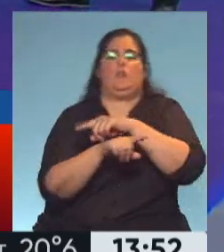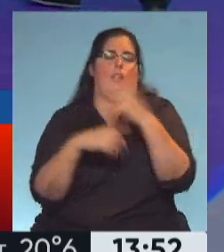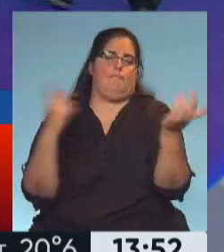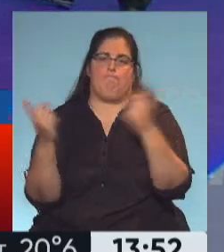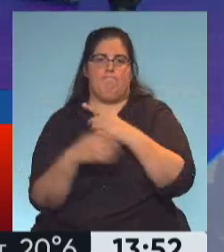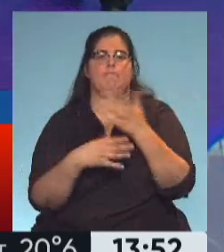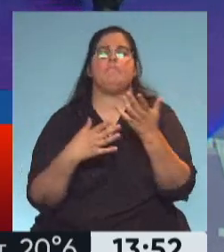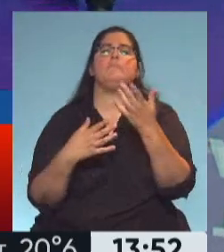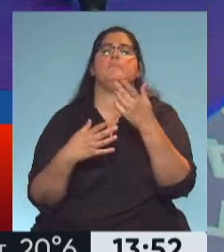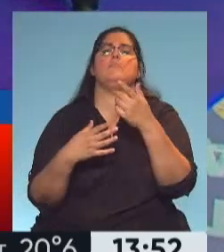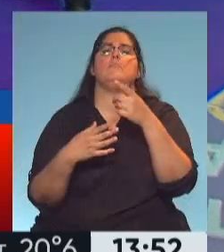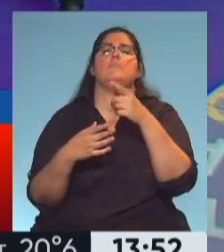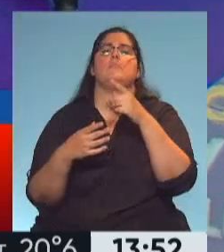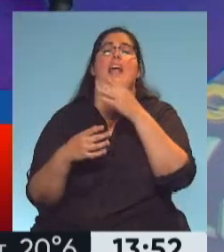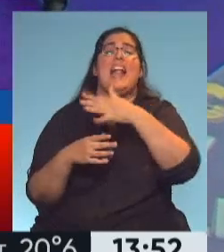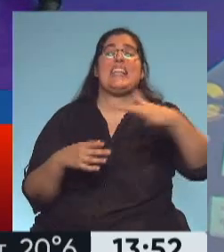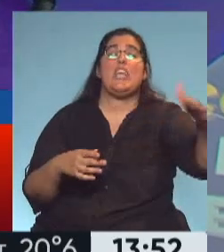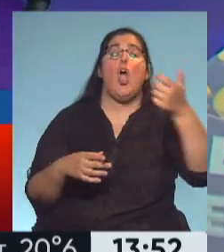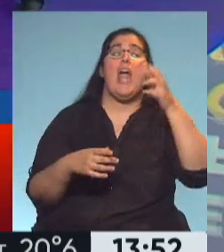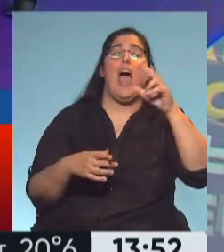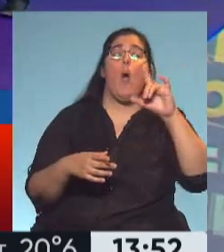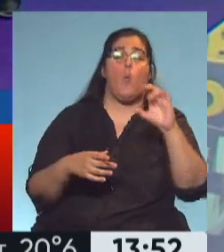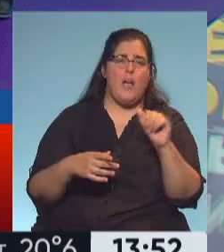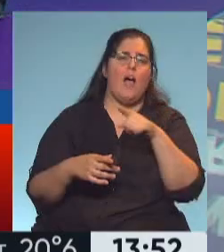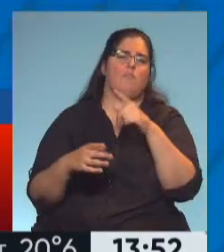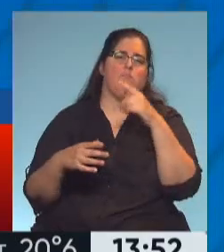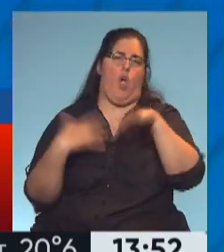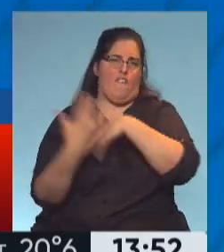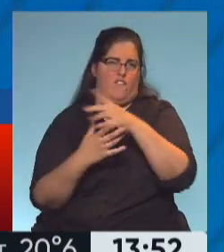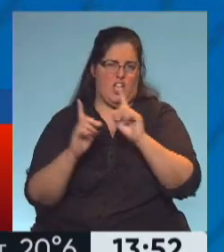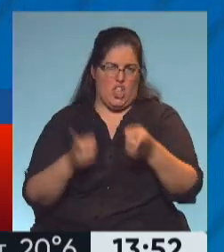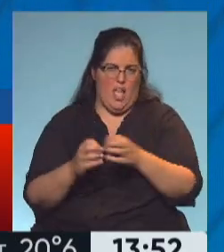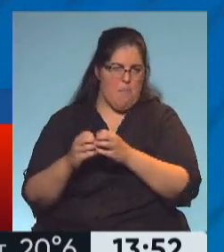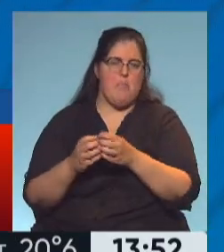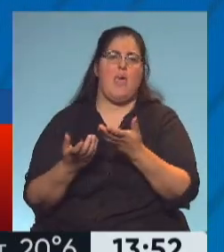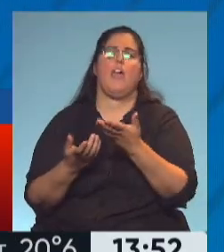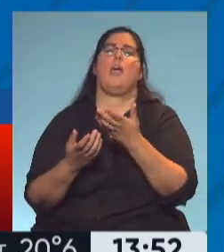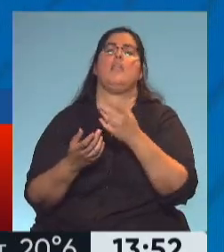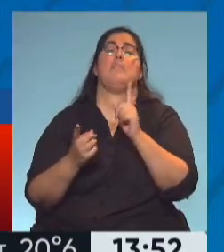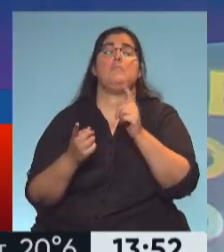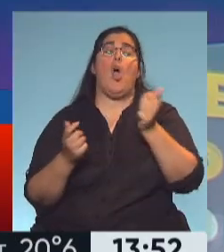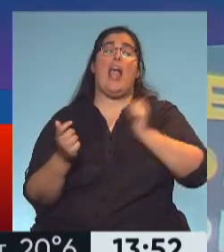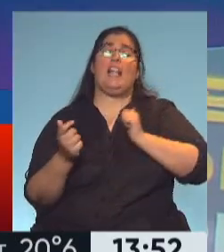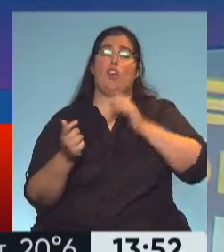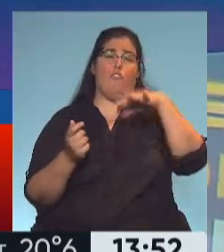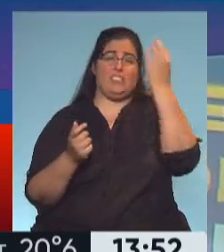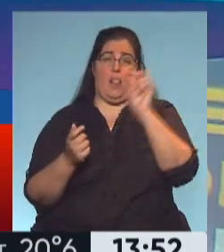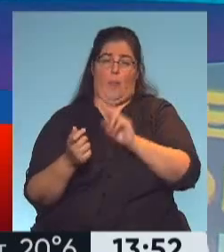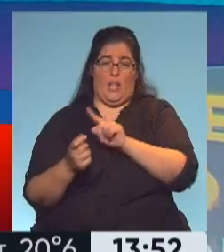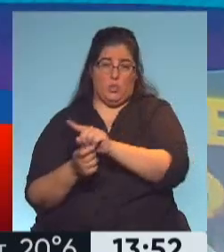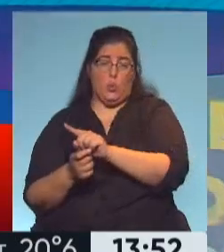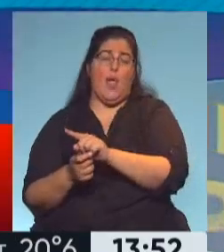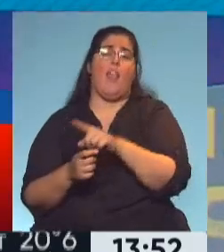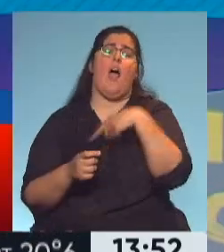Conflicto en el área del río Arauca, el enfrentamiento al que referíamos recién, entre el ejército regular de Venezuela y los grupos